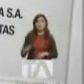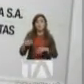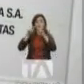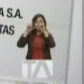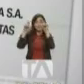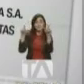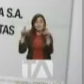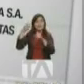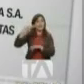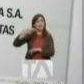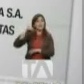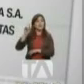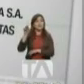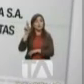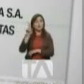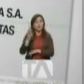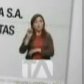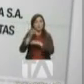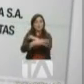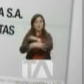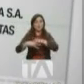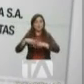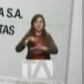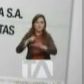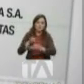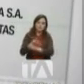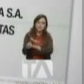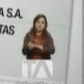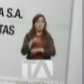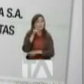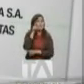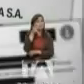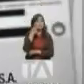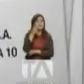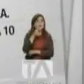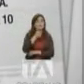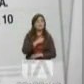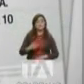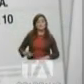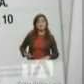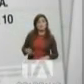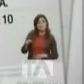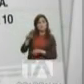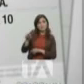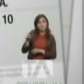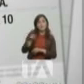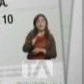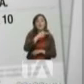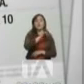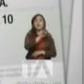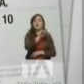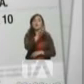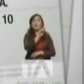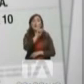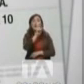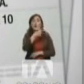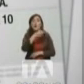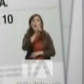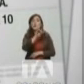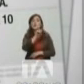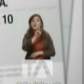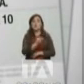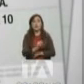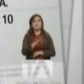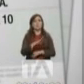a la Junta de Accionistas la firma de las adendas. La Fiscalía establece que el presidente ejecutivo de Hidroagoyán ha autorizado suscribir